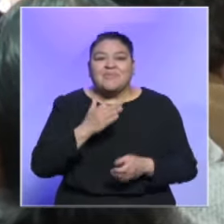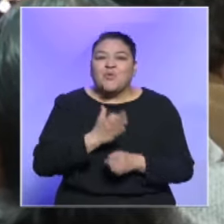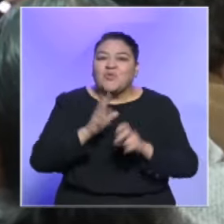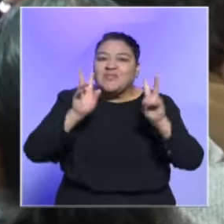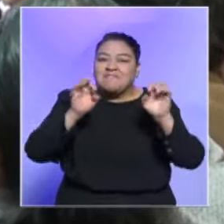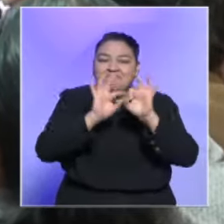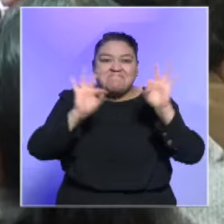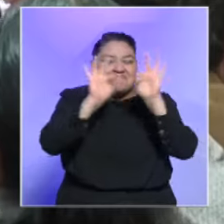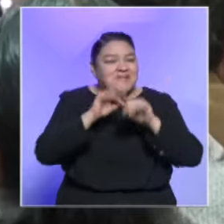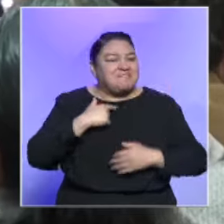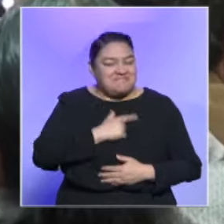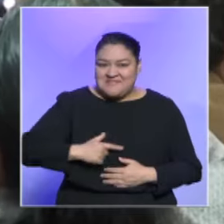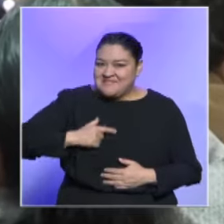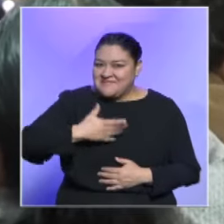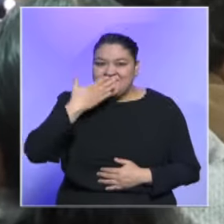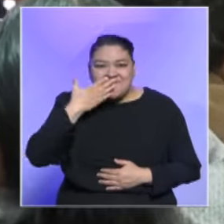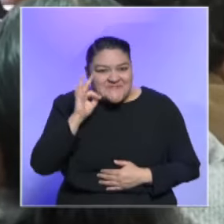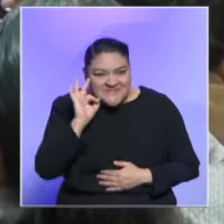tan relevante.